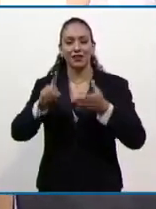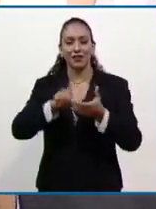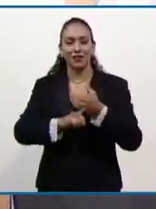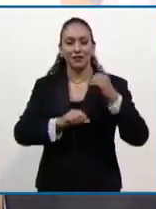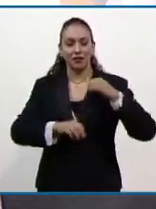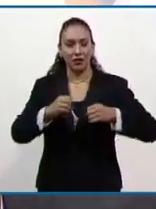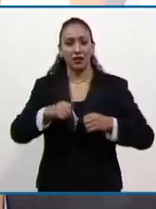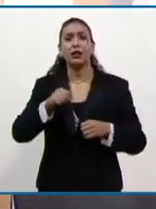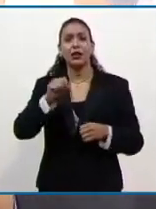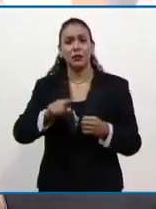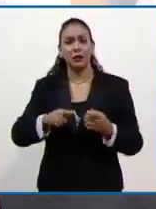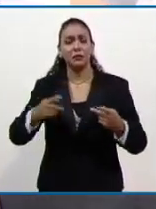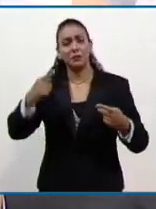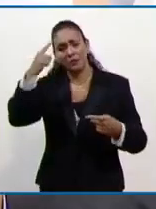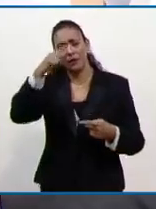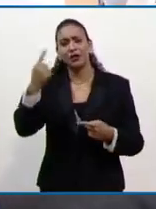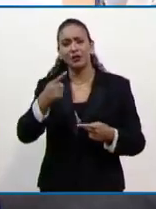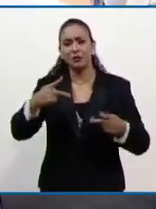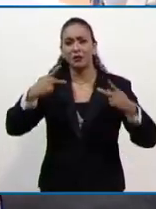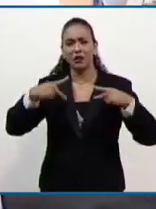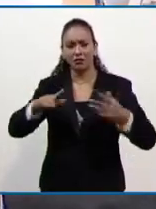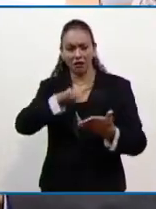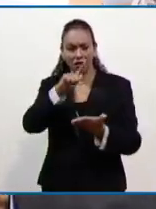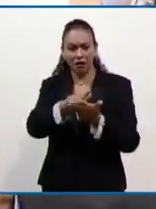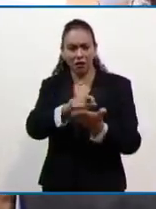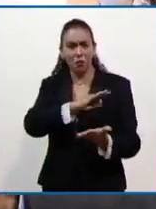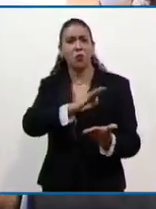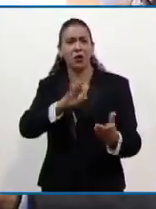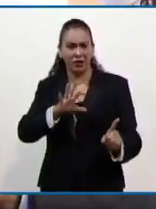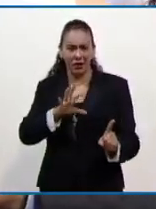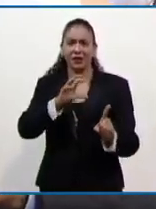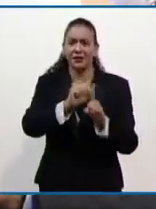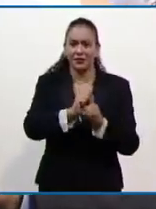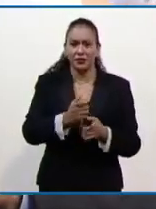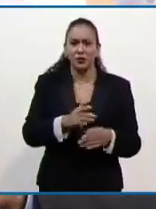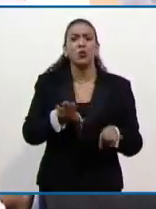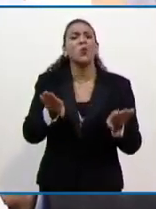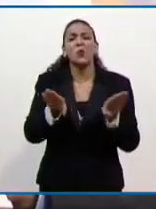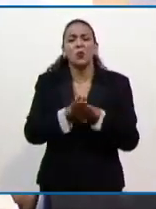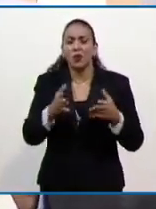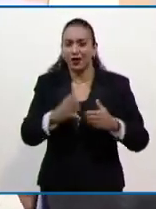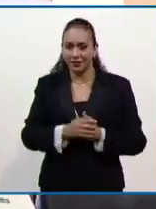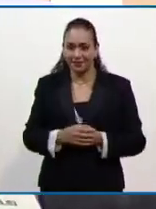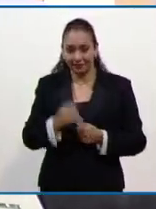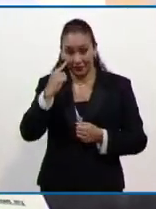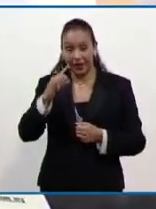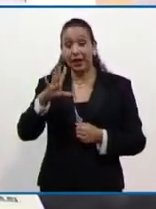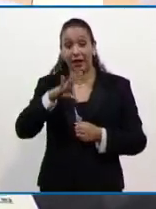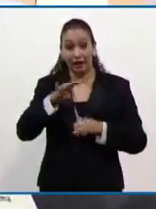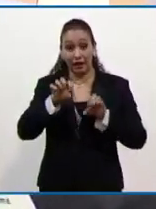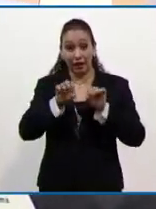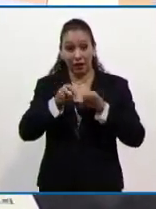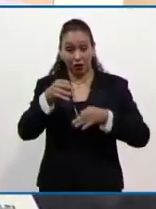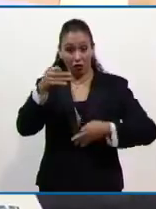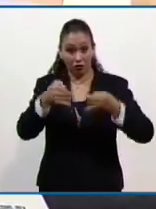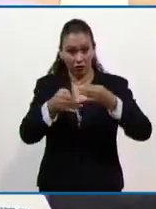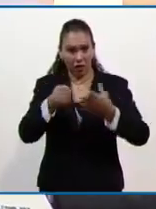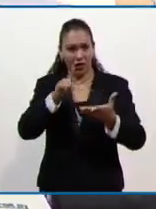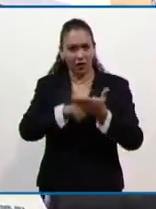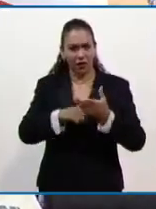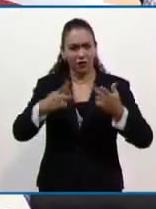en nuestro país. Y ese acceso a la justicia se da a partir de la existencia de